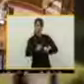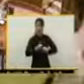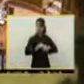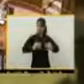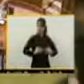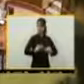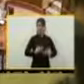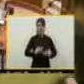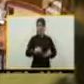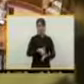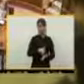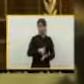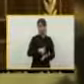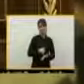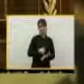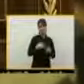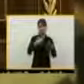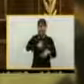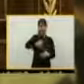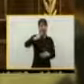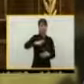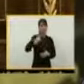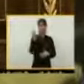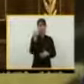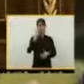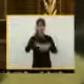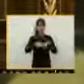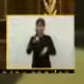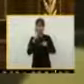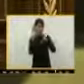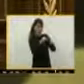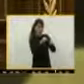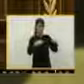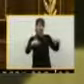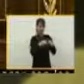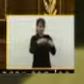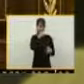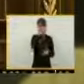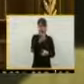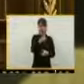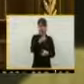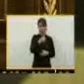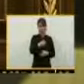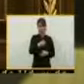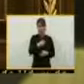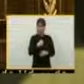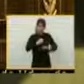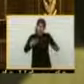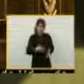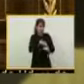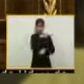que nos antecedentes hai toda esa comunidade de intereses que se pode documentar e que se plasmou.